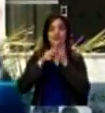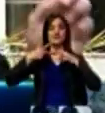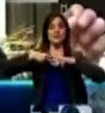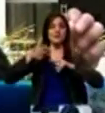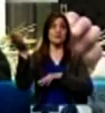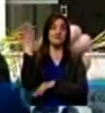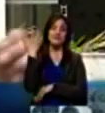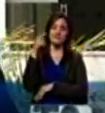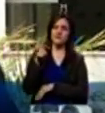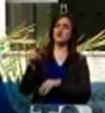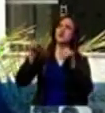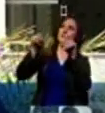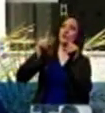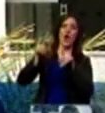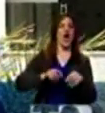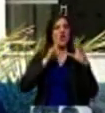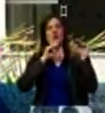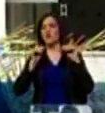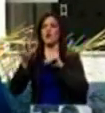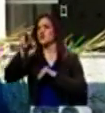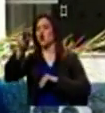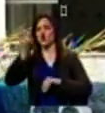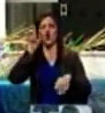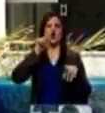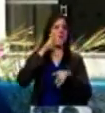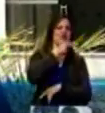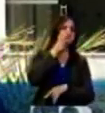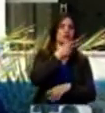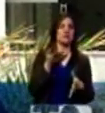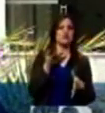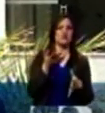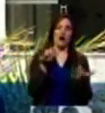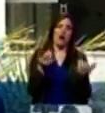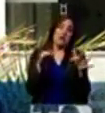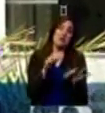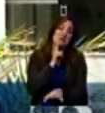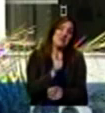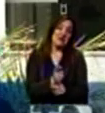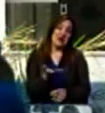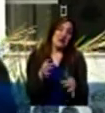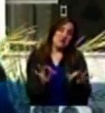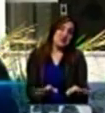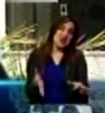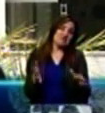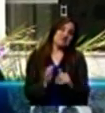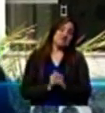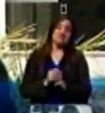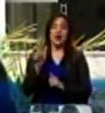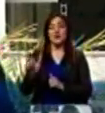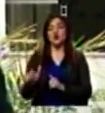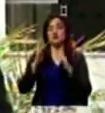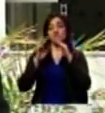24 horas atrás calificaba de rumores, información descontextualizada y distorsionada. Es ya oficial, Julian Assange